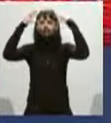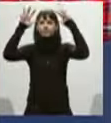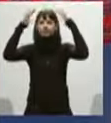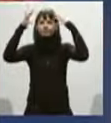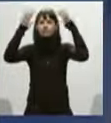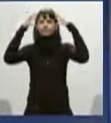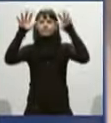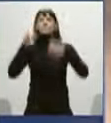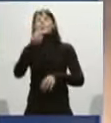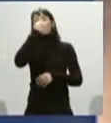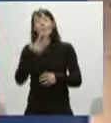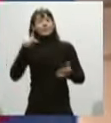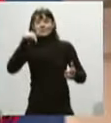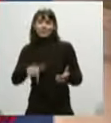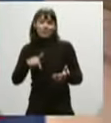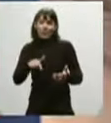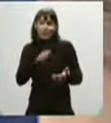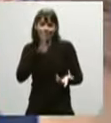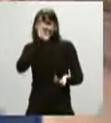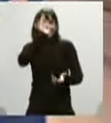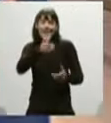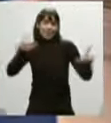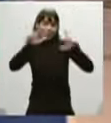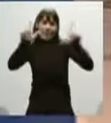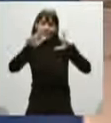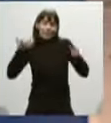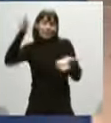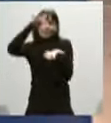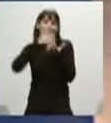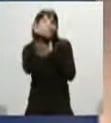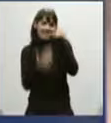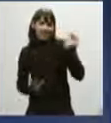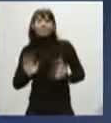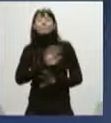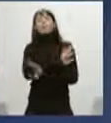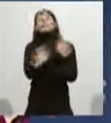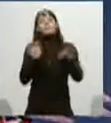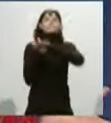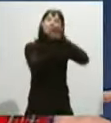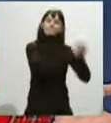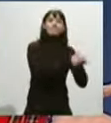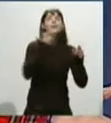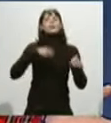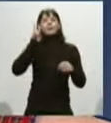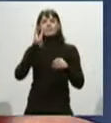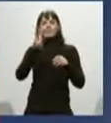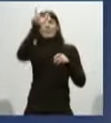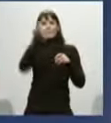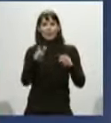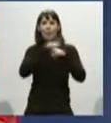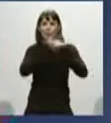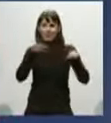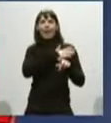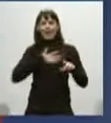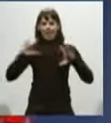Ya saben que estas cosas ocurren siempre cuando estamos en directo. Les decía que no solo por lo que hemos visto, ¿verdad? La prohibida me quería meter mano. Han